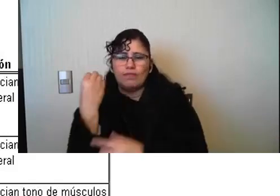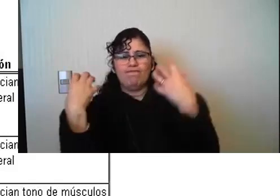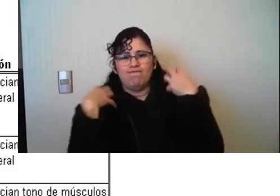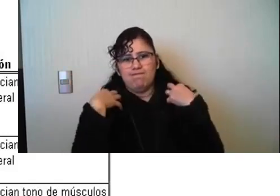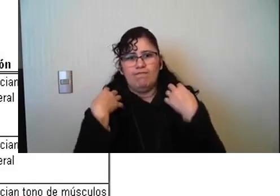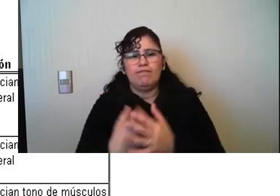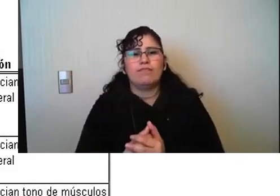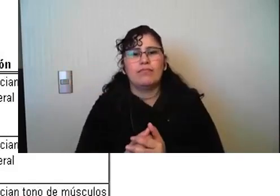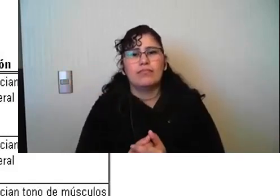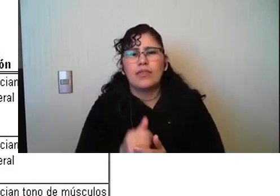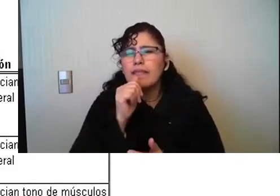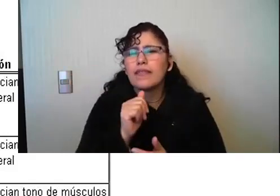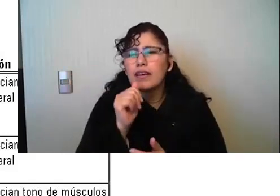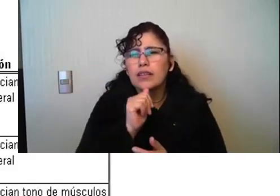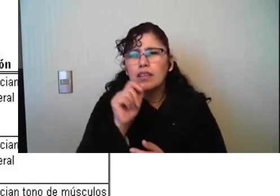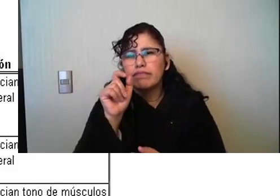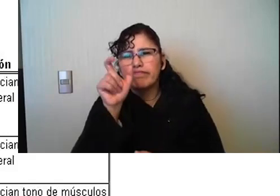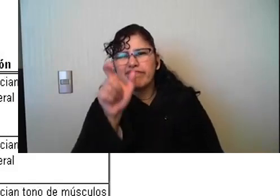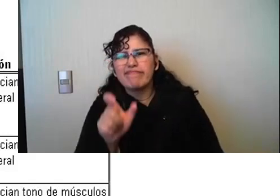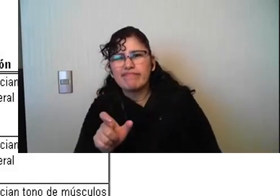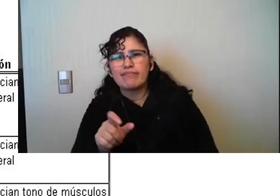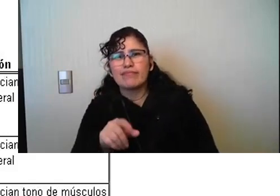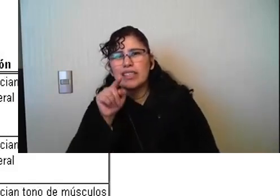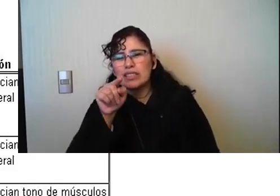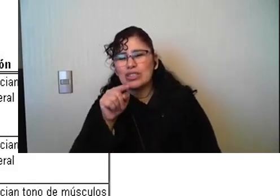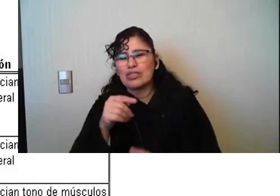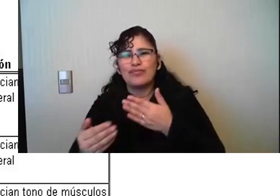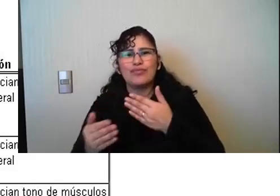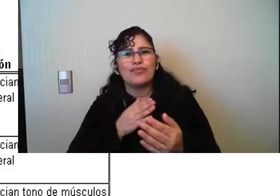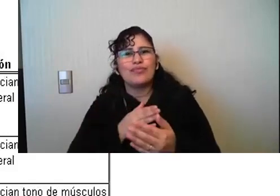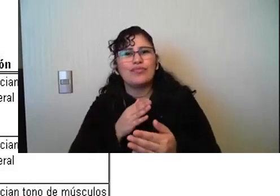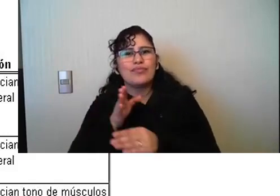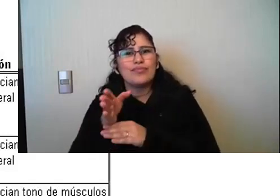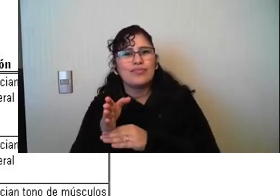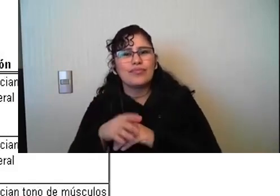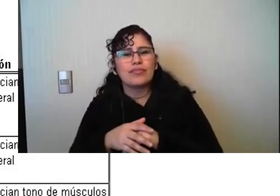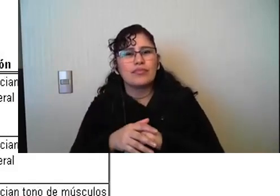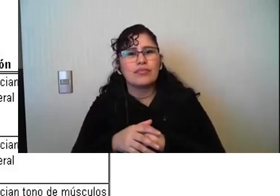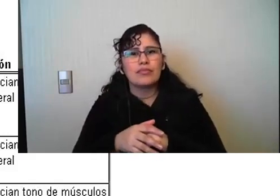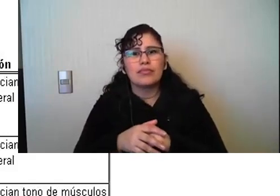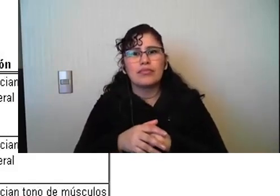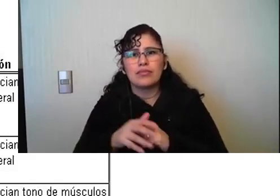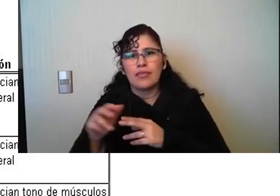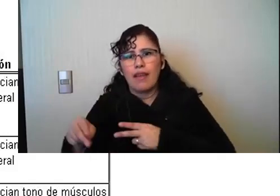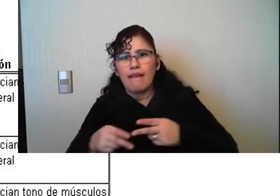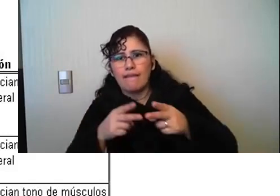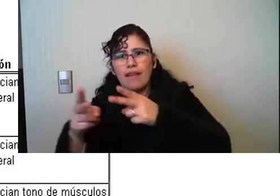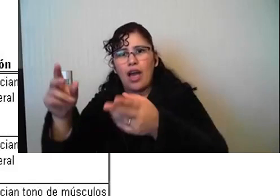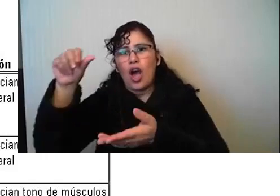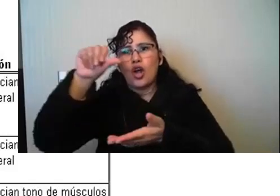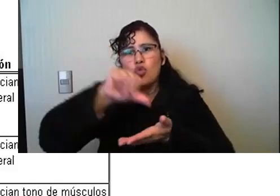Y me faltó ver esto, que tiene relación con lo globoso emboliforme rubral. Y aquí está la vía, núcleo rojo